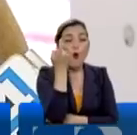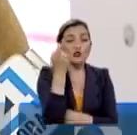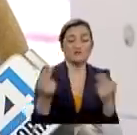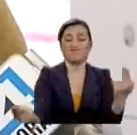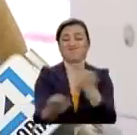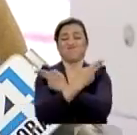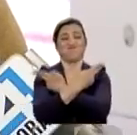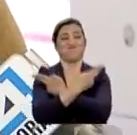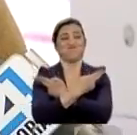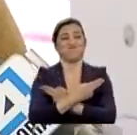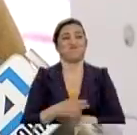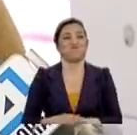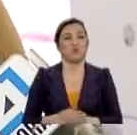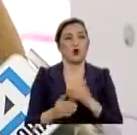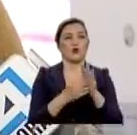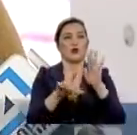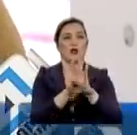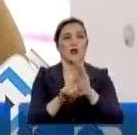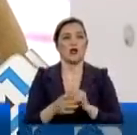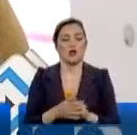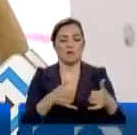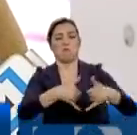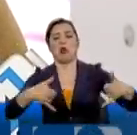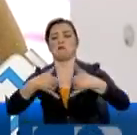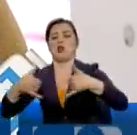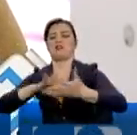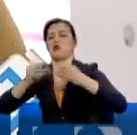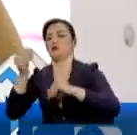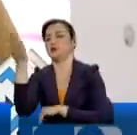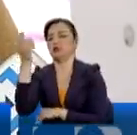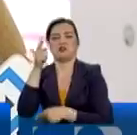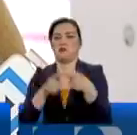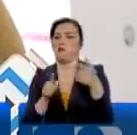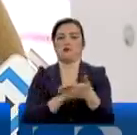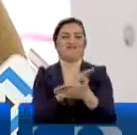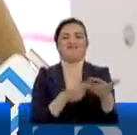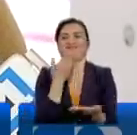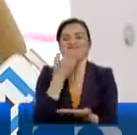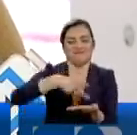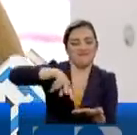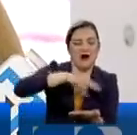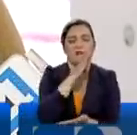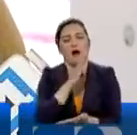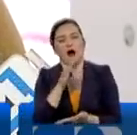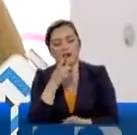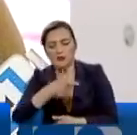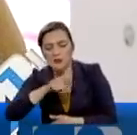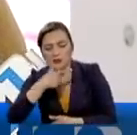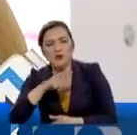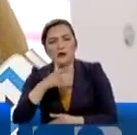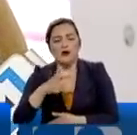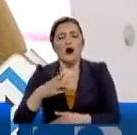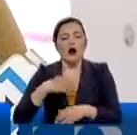clausuras. Son en establecimientos que, como usted recuerda, una resolución del alcalde les prohíbe funcionar. Son bares, discotecas o centros